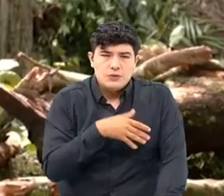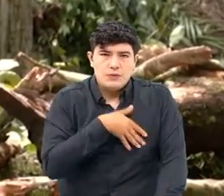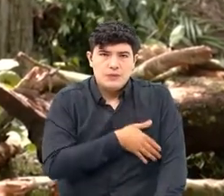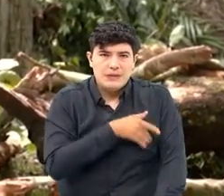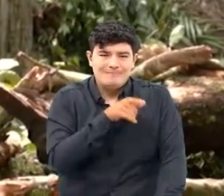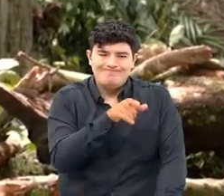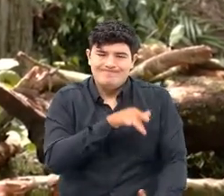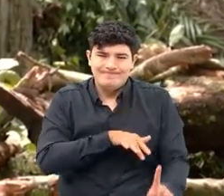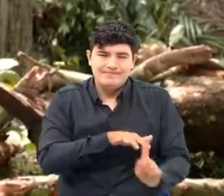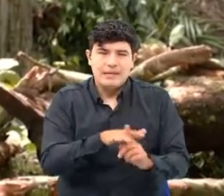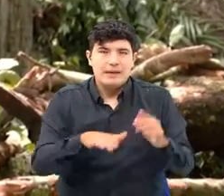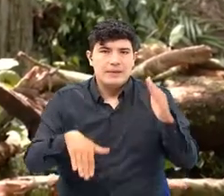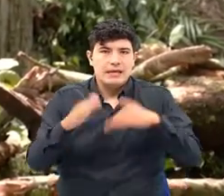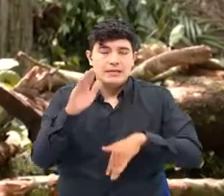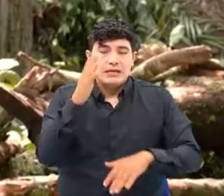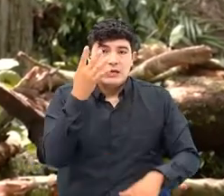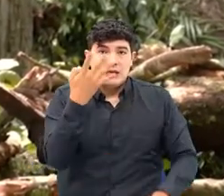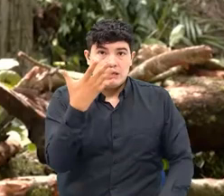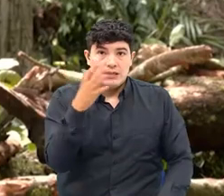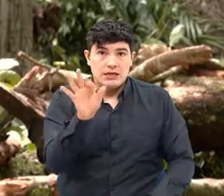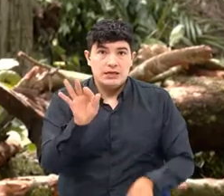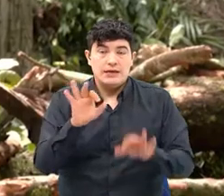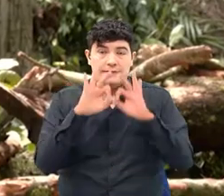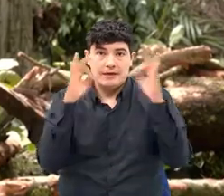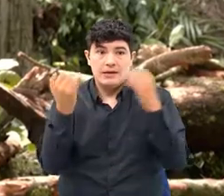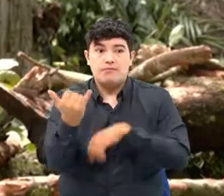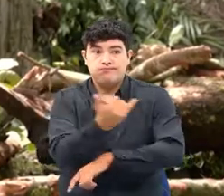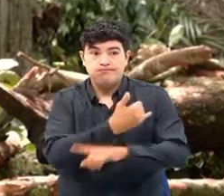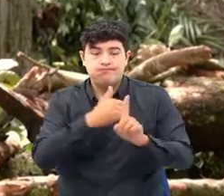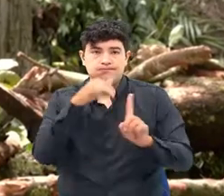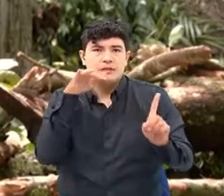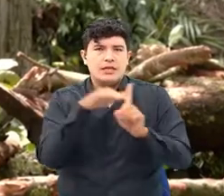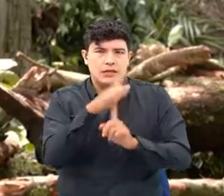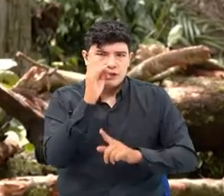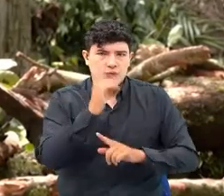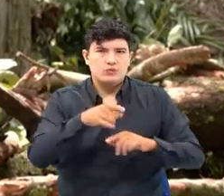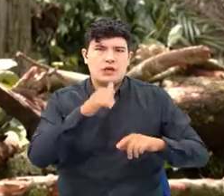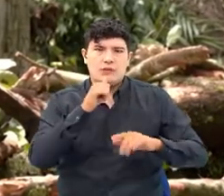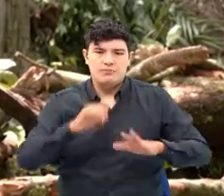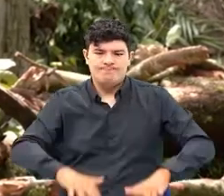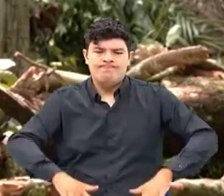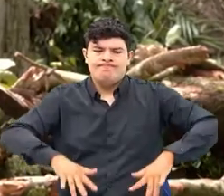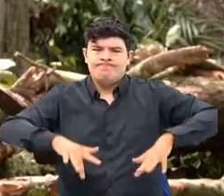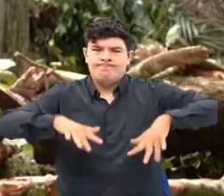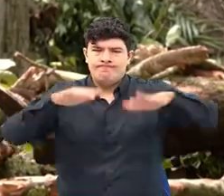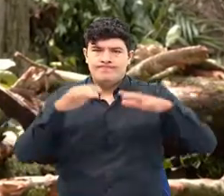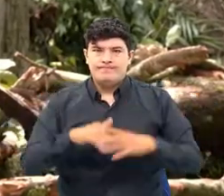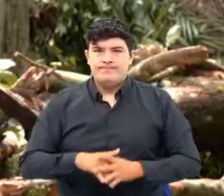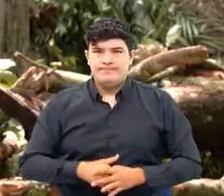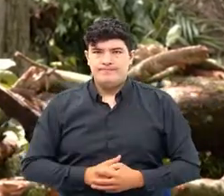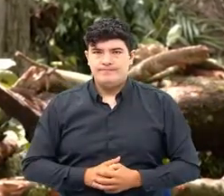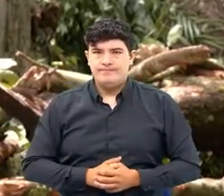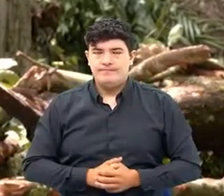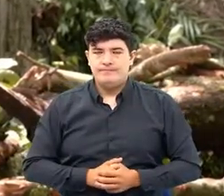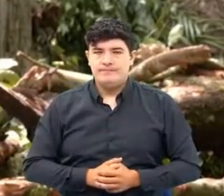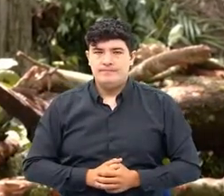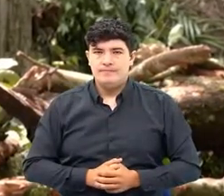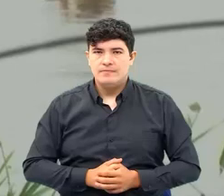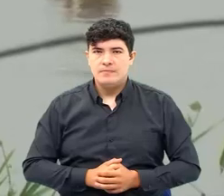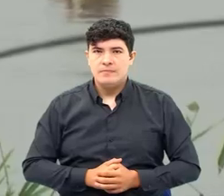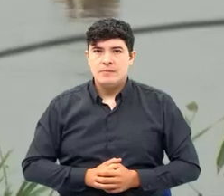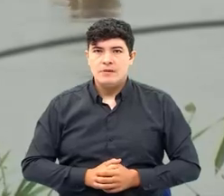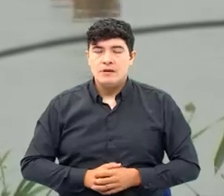Aproximadamente son más de 450 familias las que resultan afectadas por las inundaciones de este importante afluente hídrico.